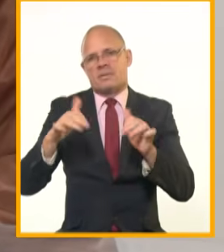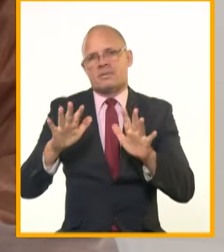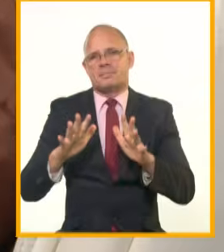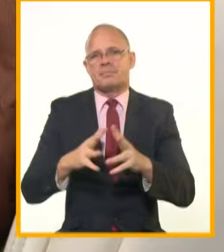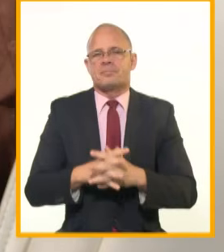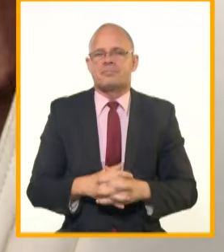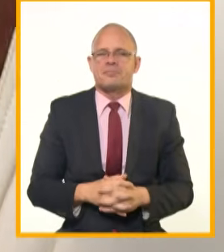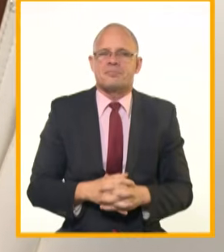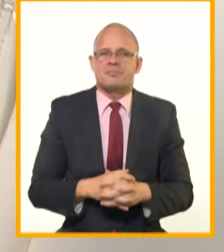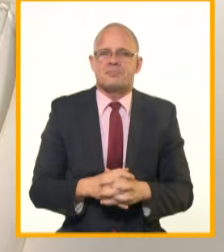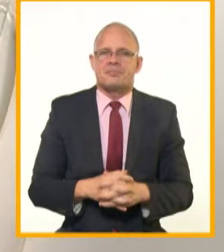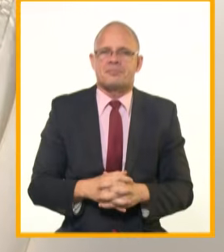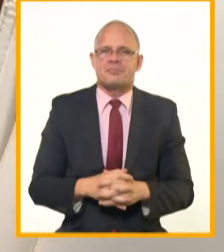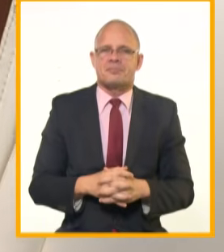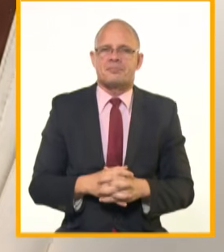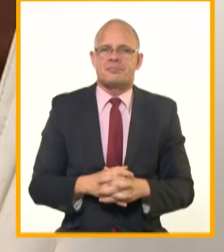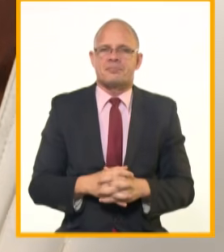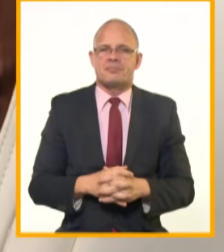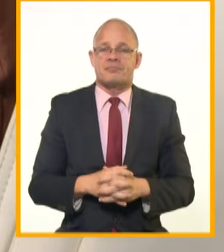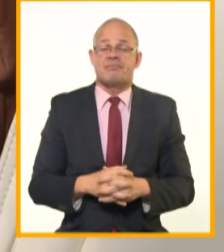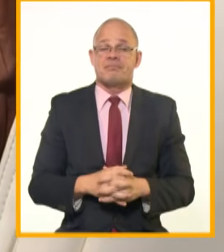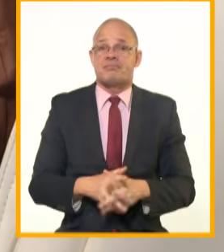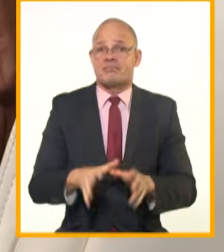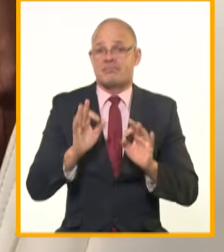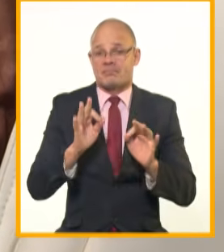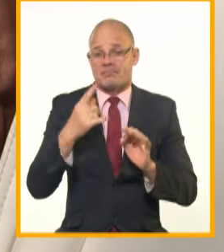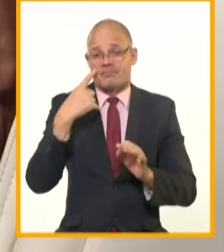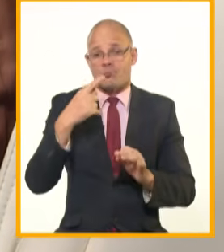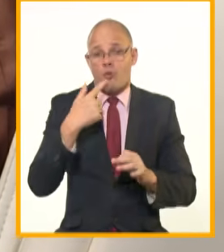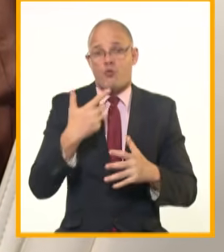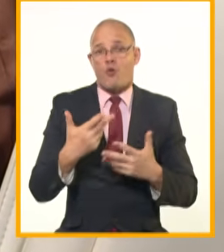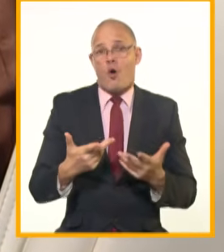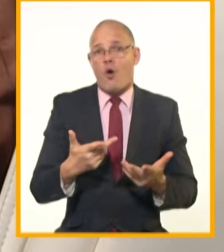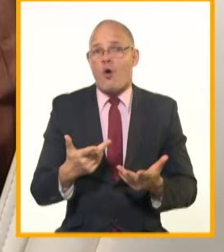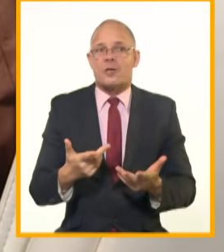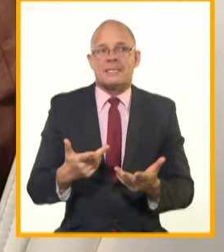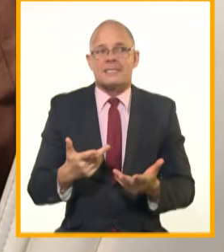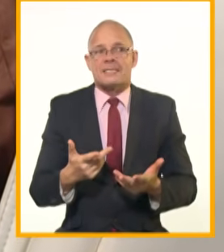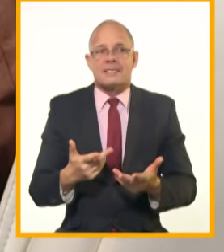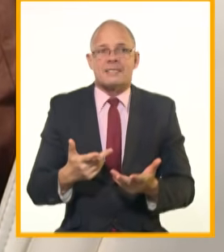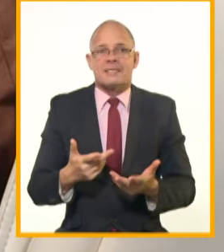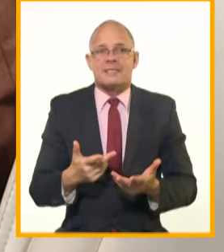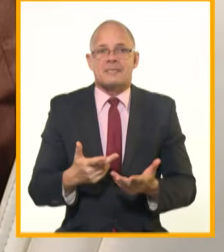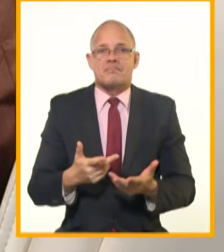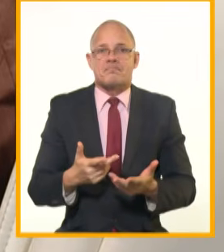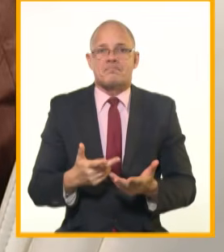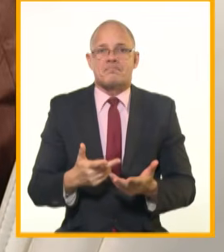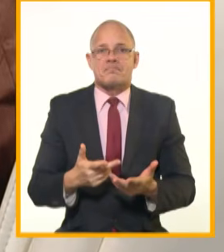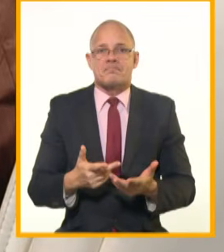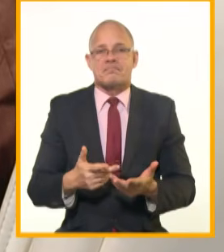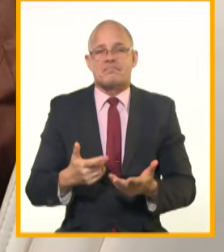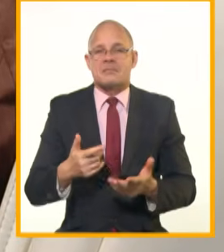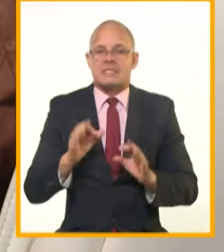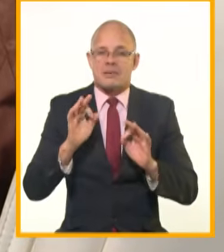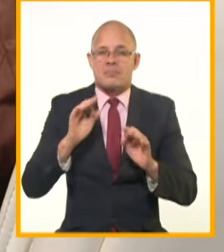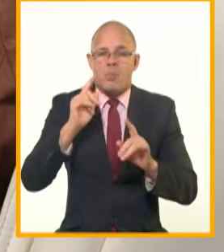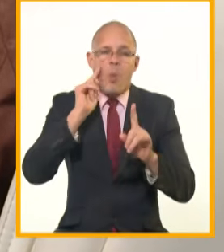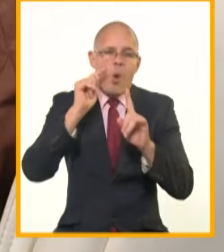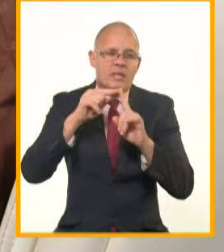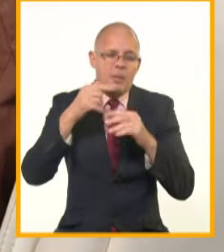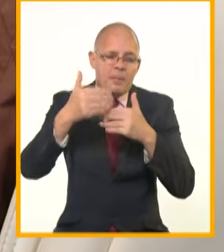Y eso lo hace más complejo esa podemos decir, esas metas, ¿no? En